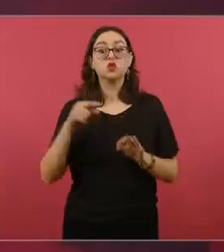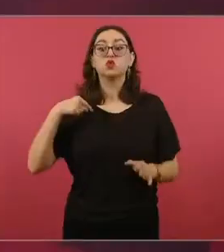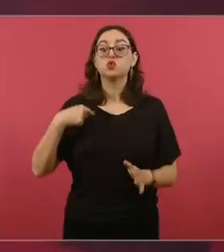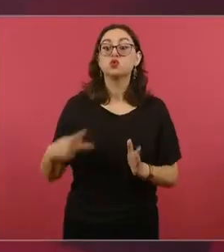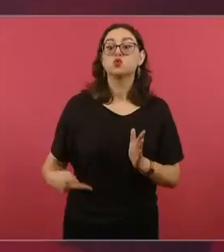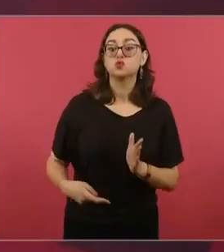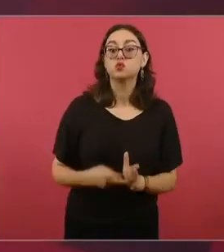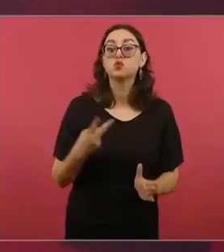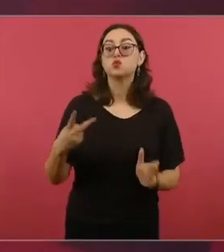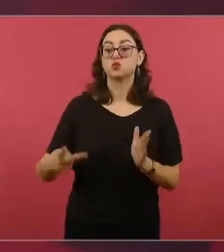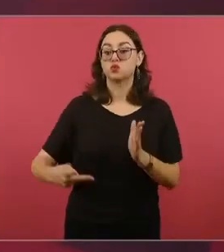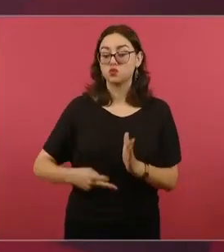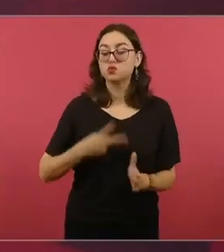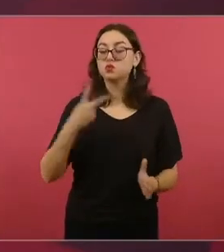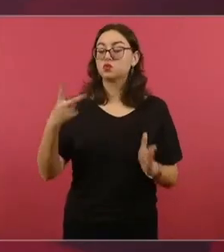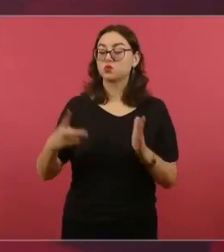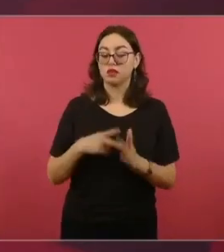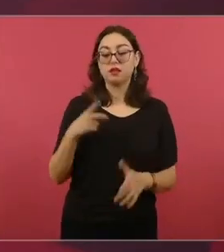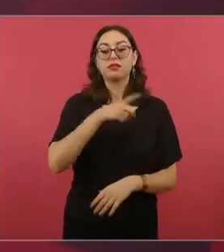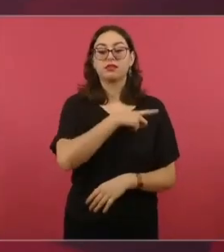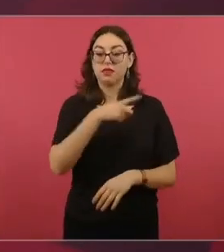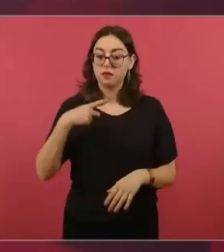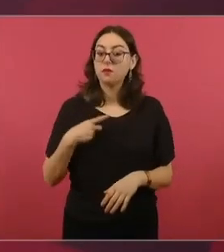les importaba, aunque parezca